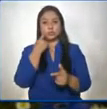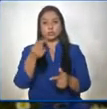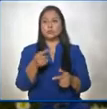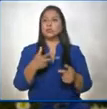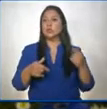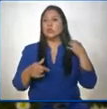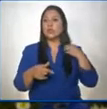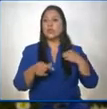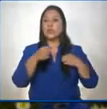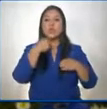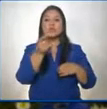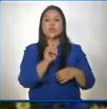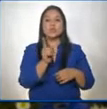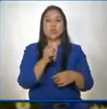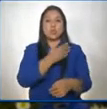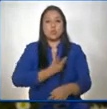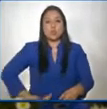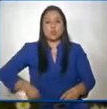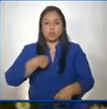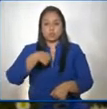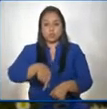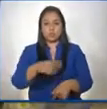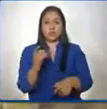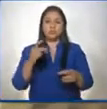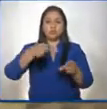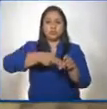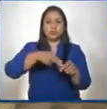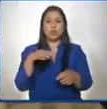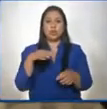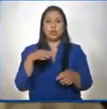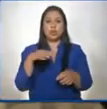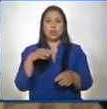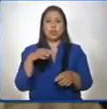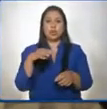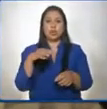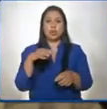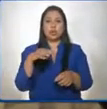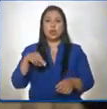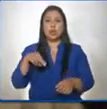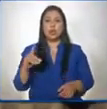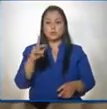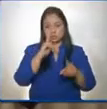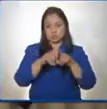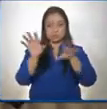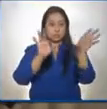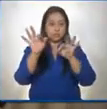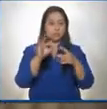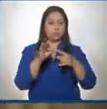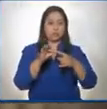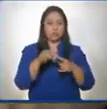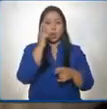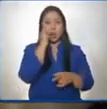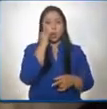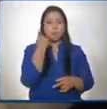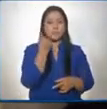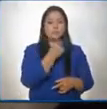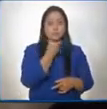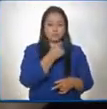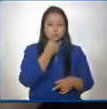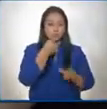el CONADUR, invitados especiales, medios de comunicación, señoras y señores, tengan todos muy buenos